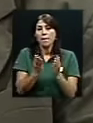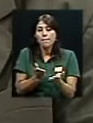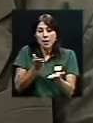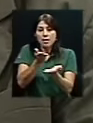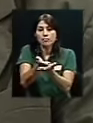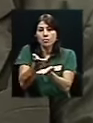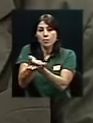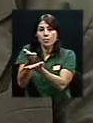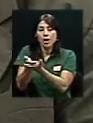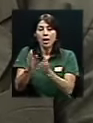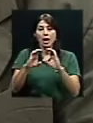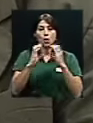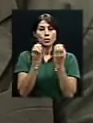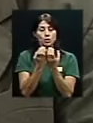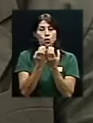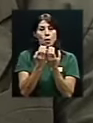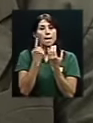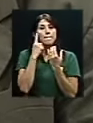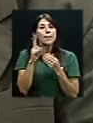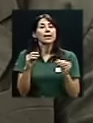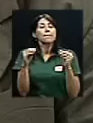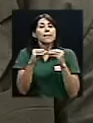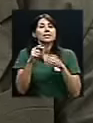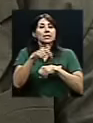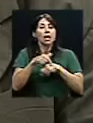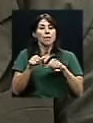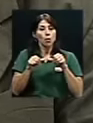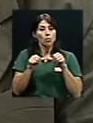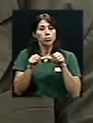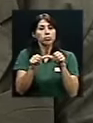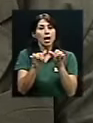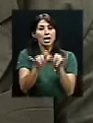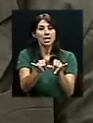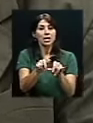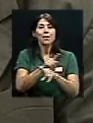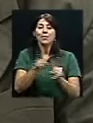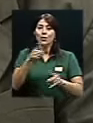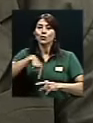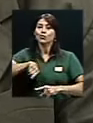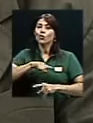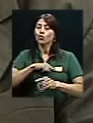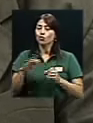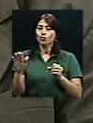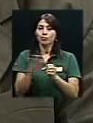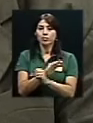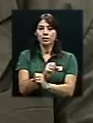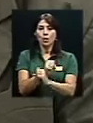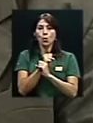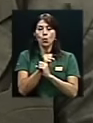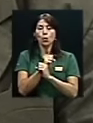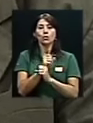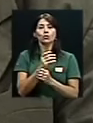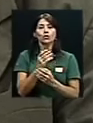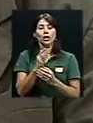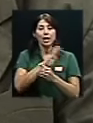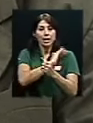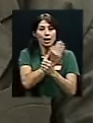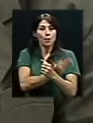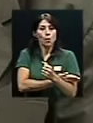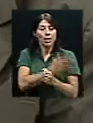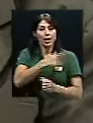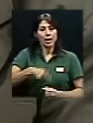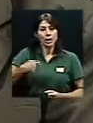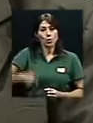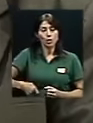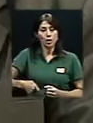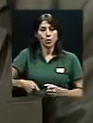mociones para que se mantenga más tiempo ahí, pero estamos completamente seguros que tanto el Poder Ejecutivo